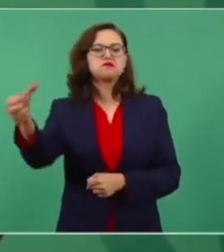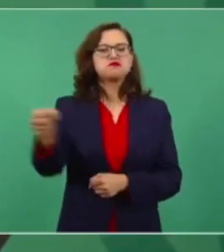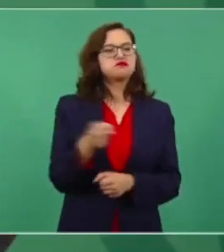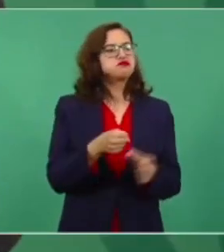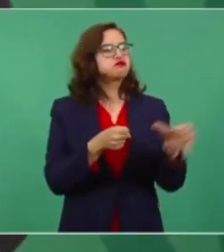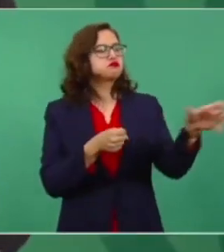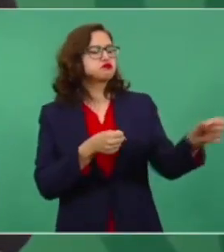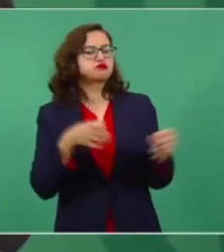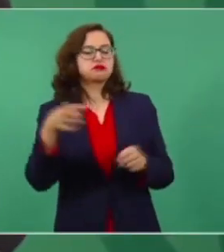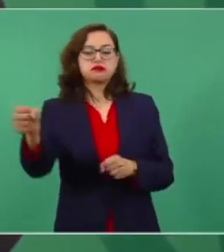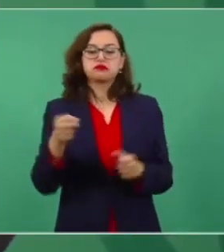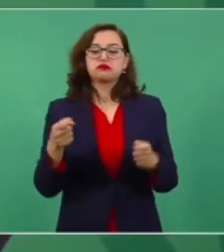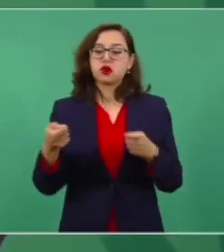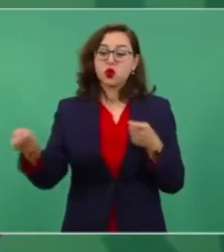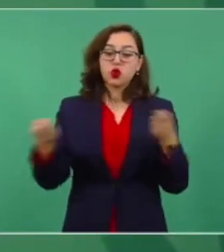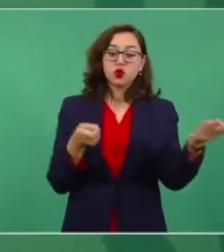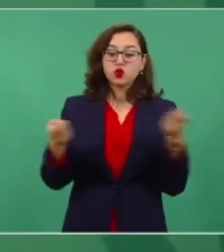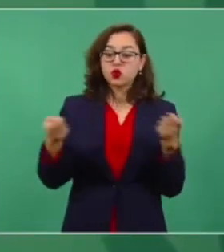ministros,